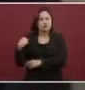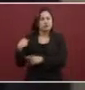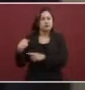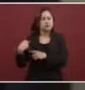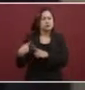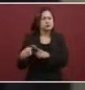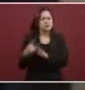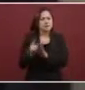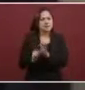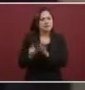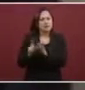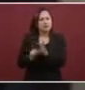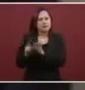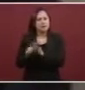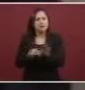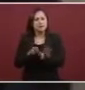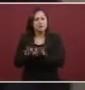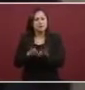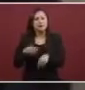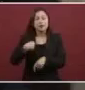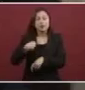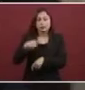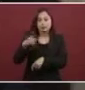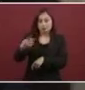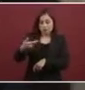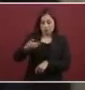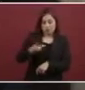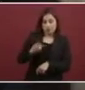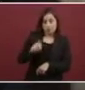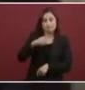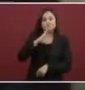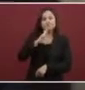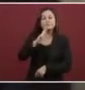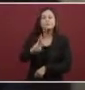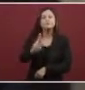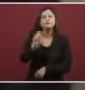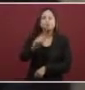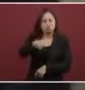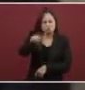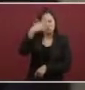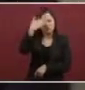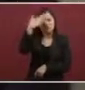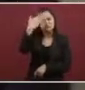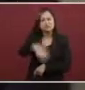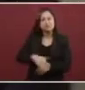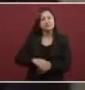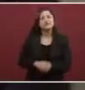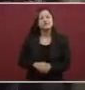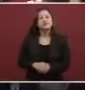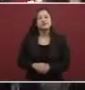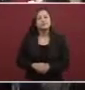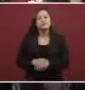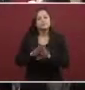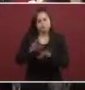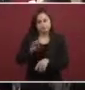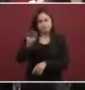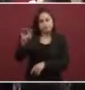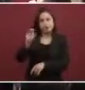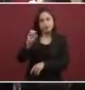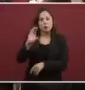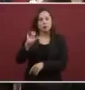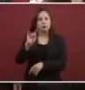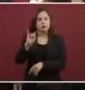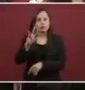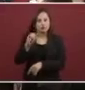y lo que yo les contesté a ambos por esa oferta. Por cierto, dígale a Octavio que lo ando buscando, pero no